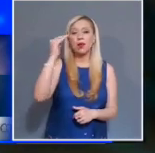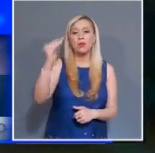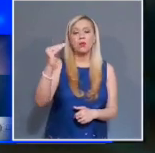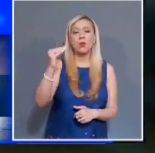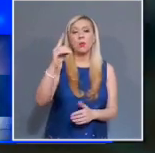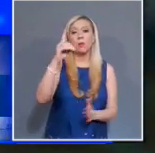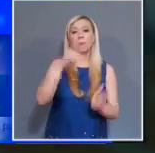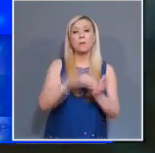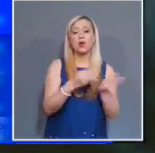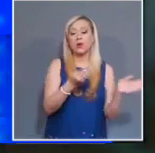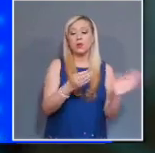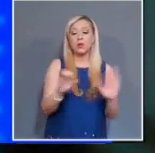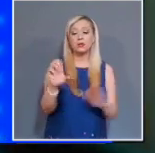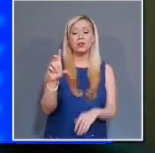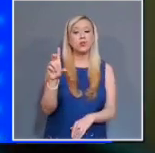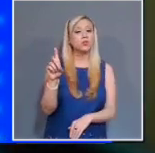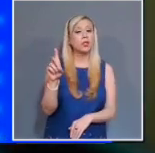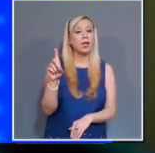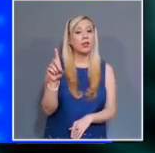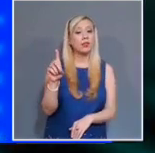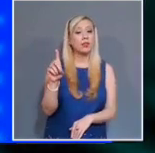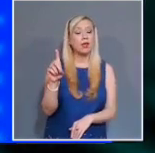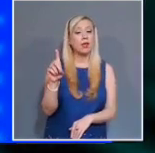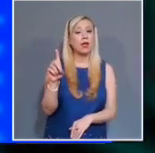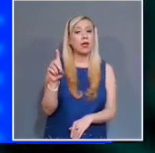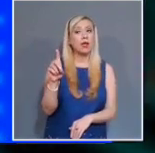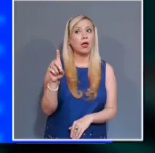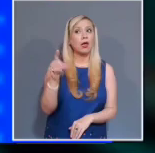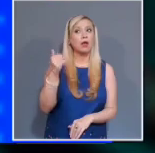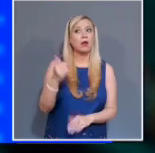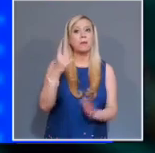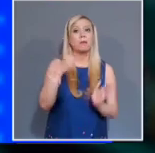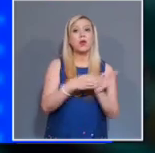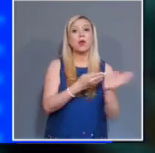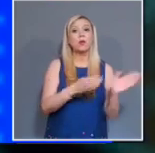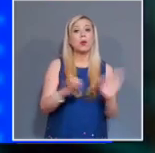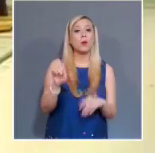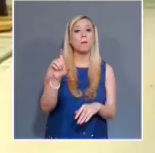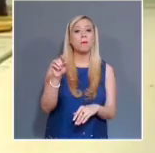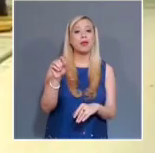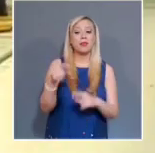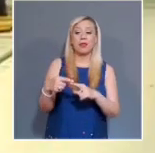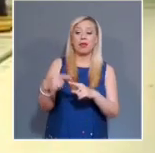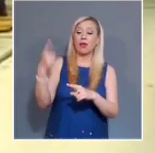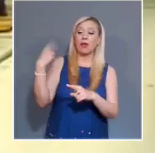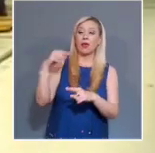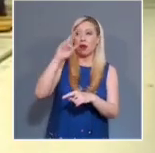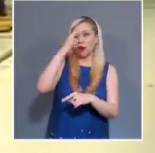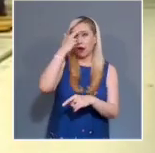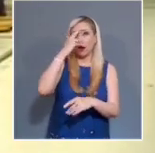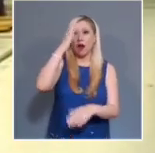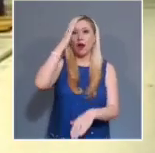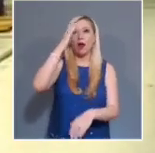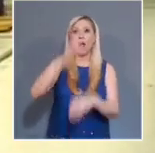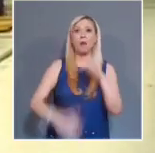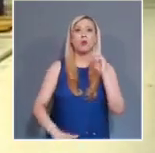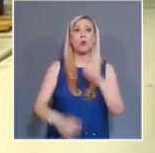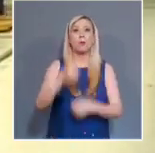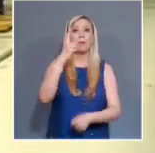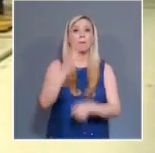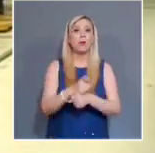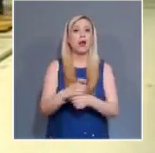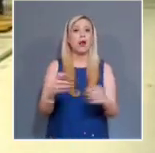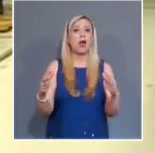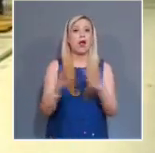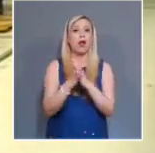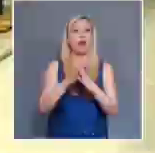se quiere a partir de los años 20 con el fin de la Primera Guerra. Celebraron que México haya